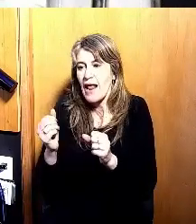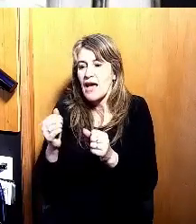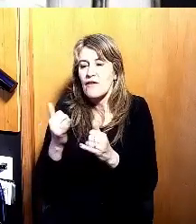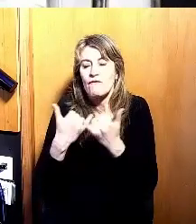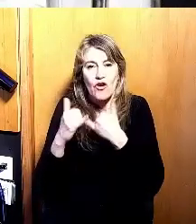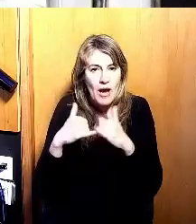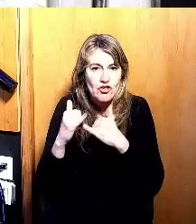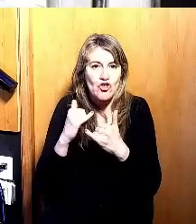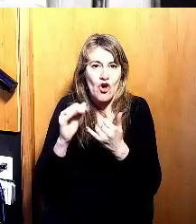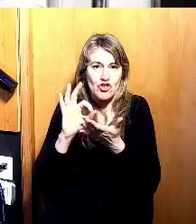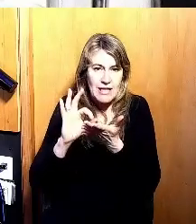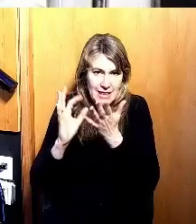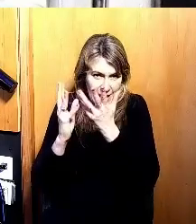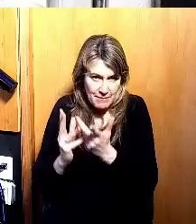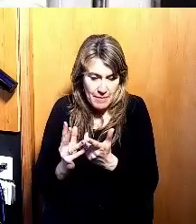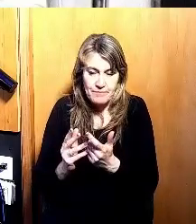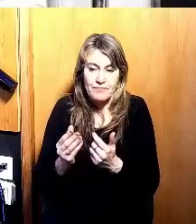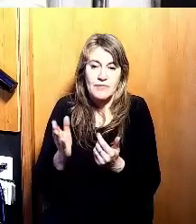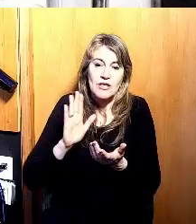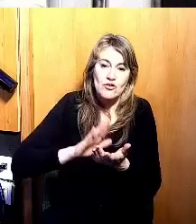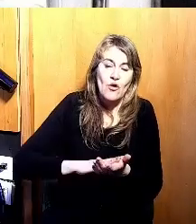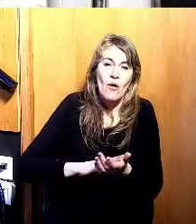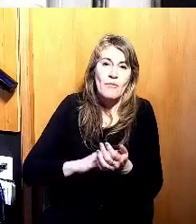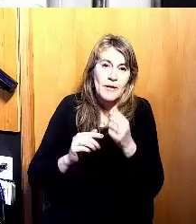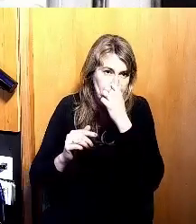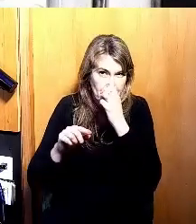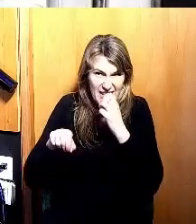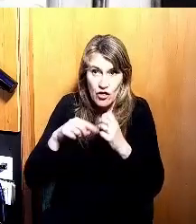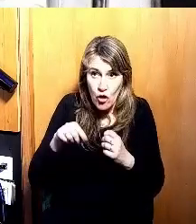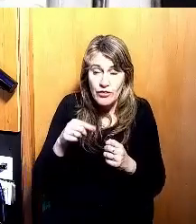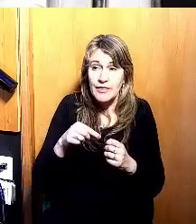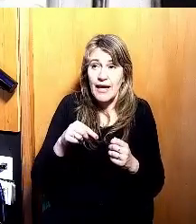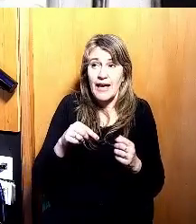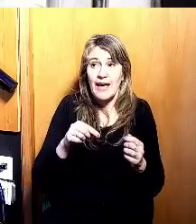información. La charla era sobre ver, así que no me voy a explayar sobre Dónde Reciclo.